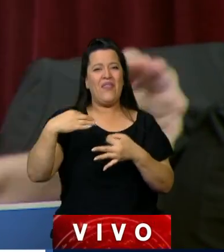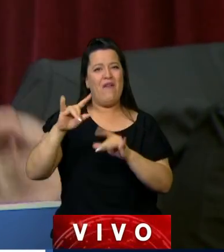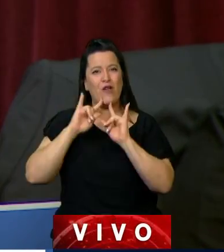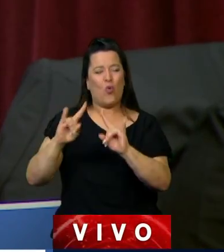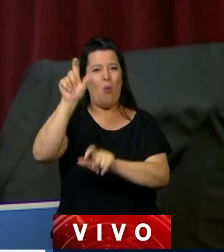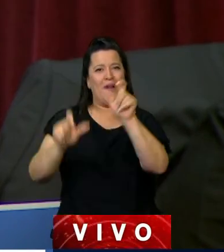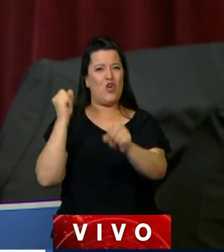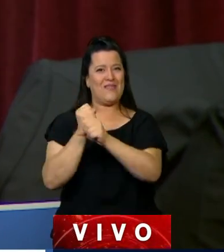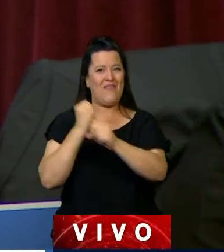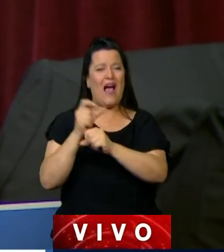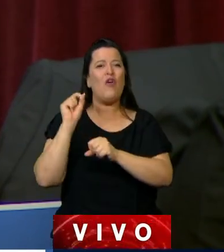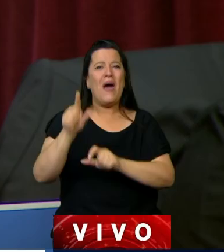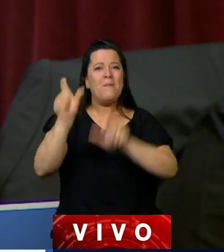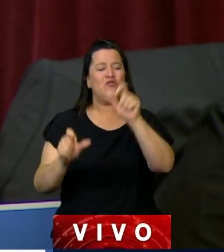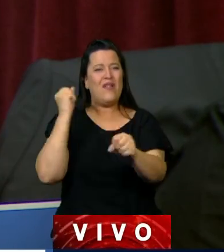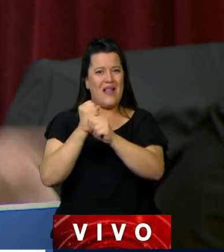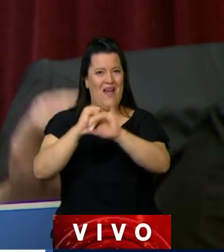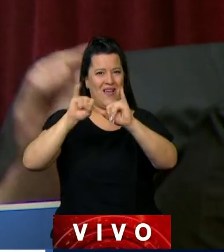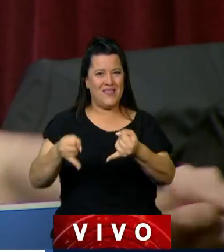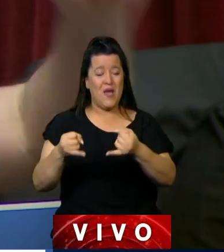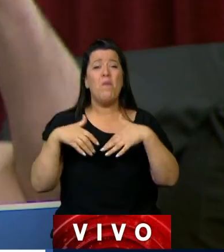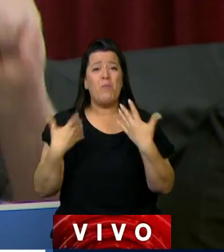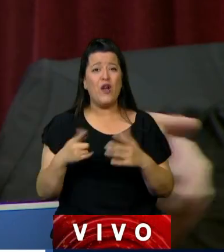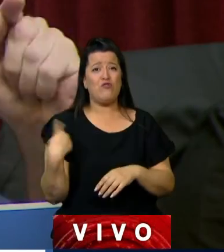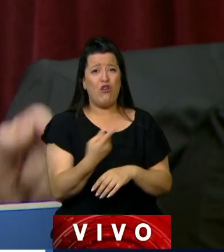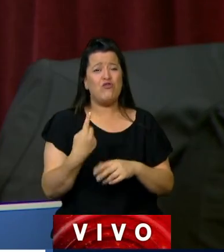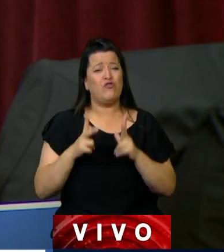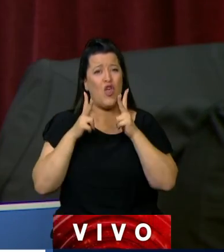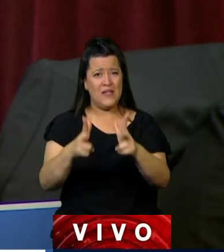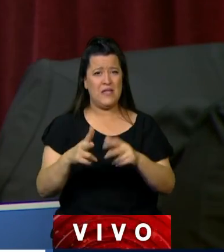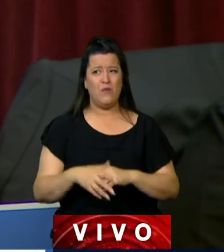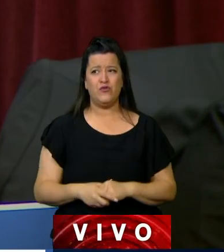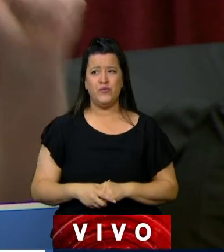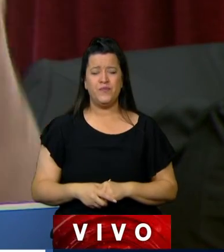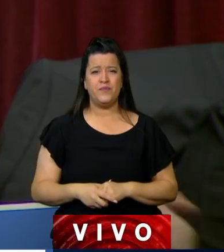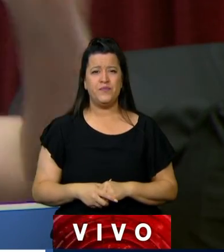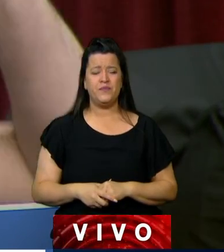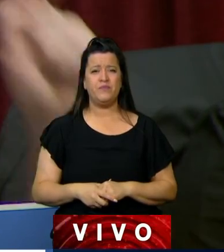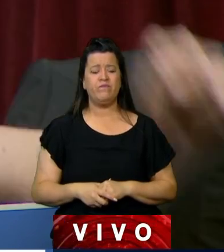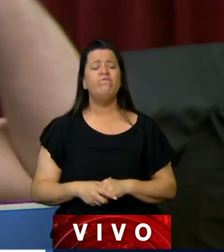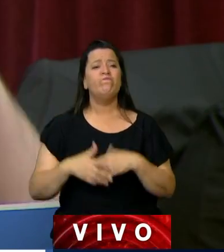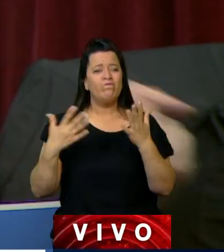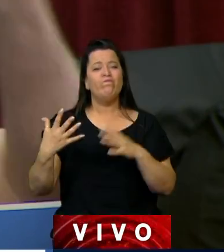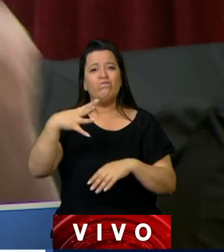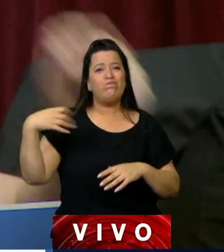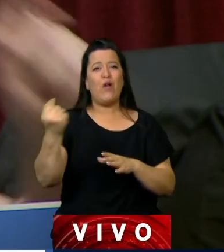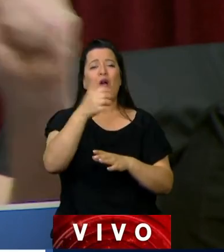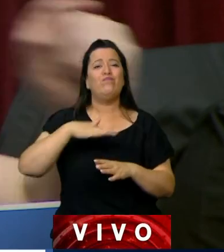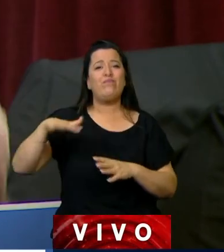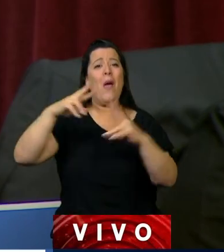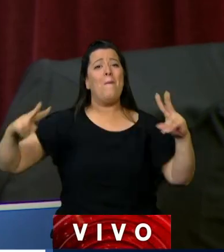trabajadores para la clase trabajadora. Por eso reivindicamos la gloriosa Comuna de París, que